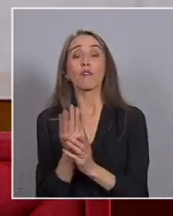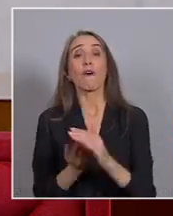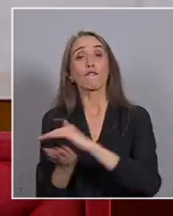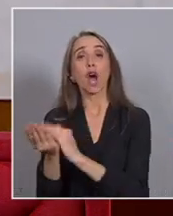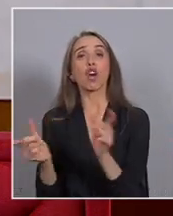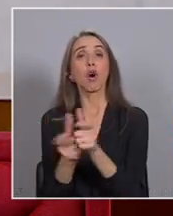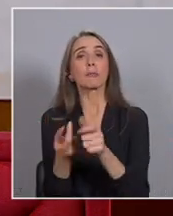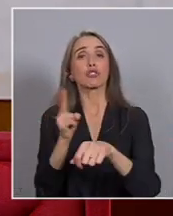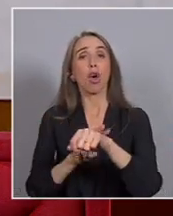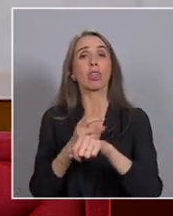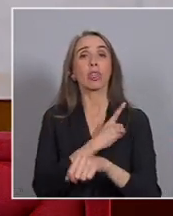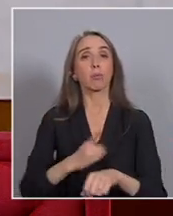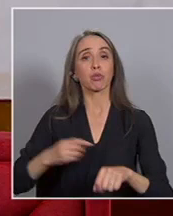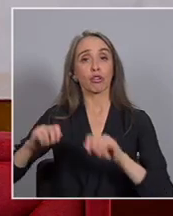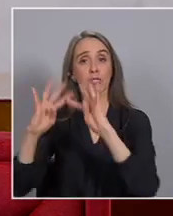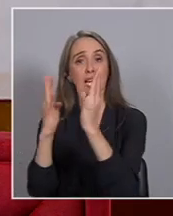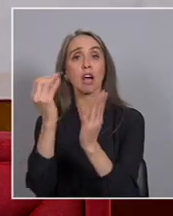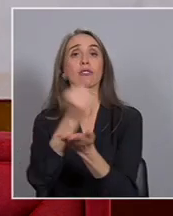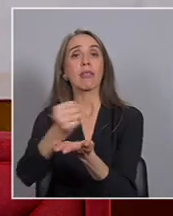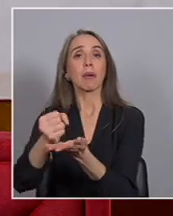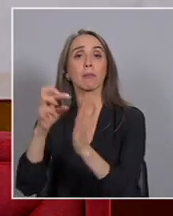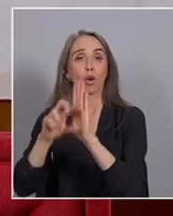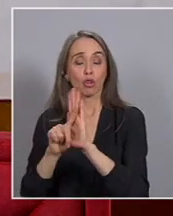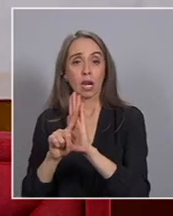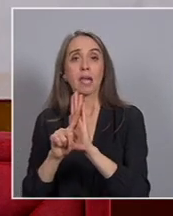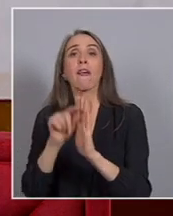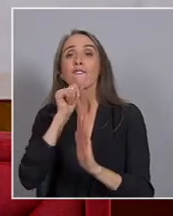la aprobación en ambas cámaras.